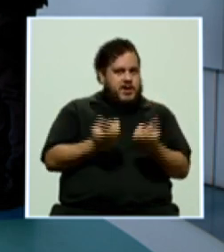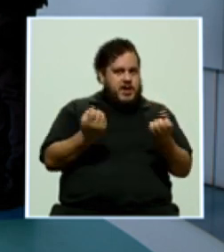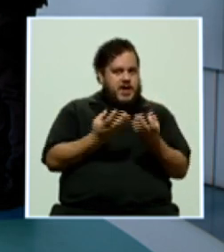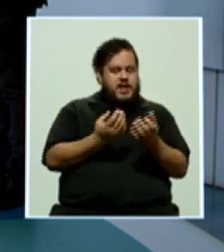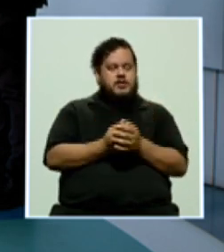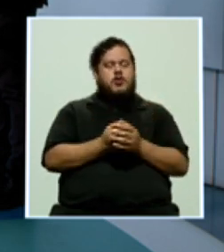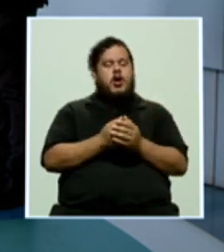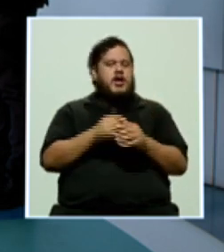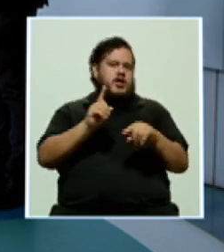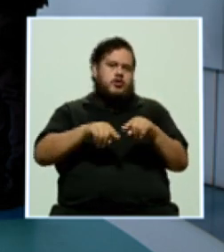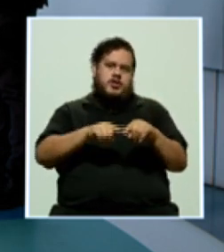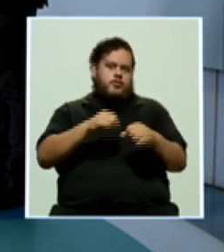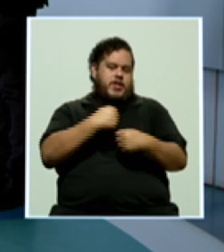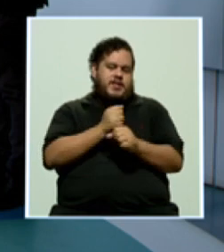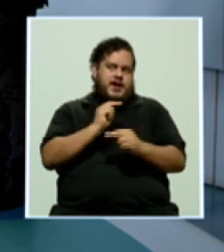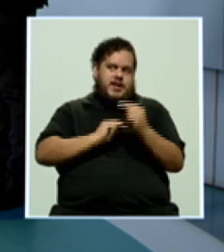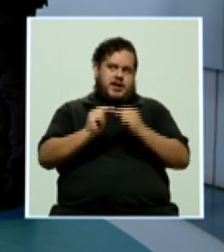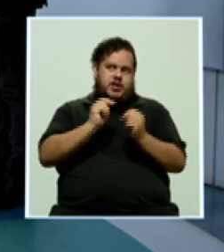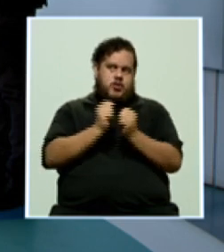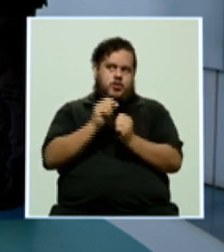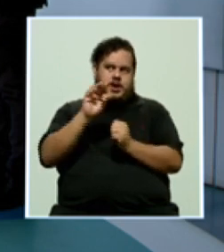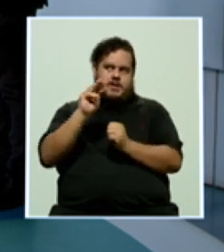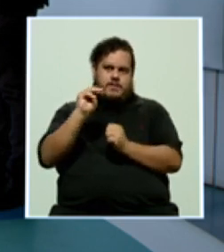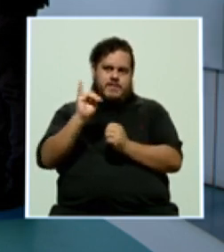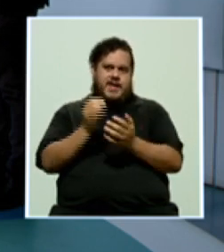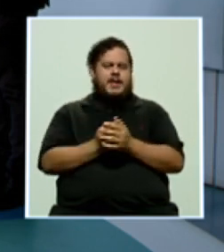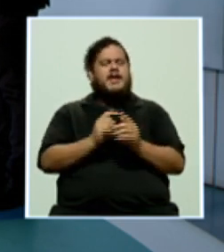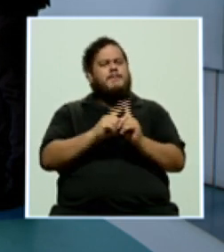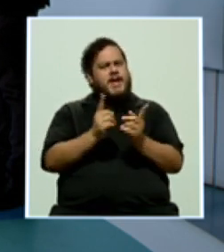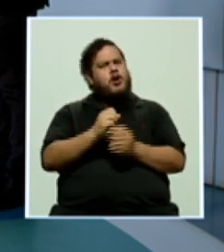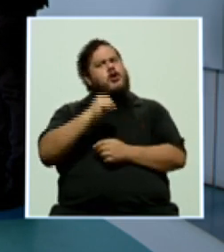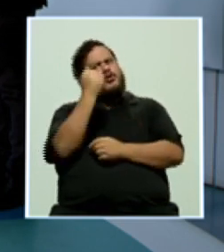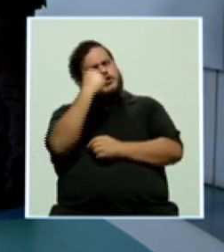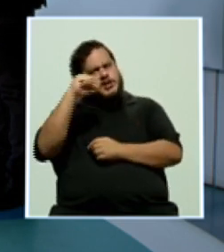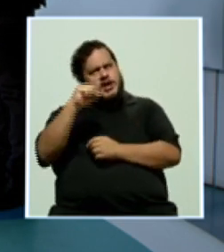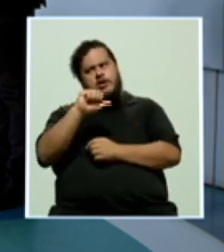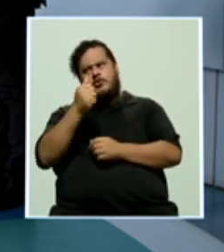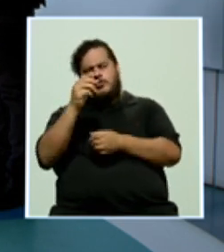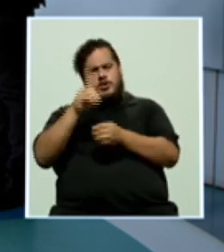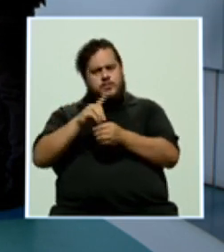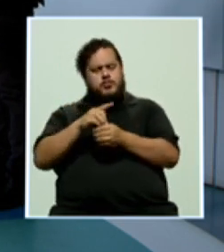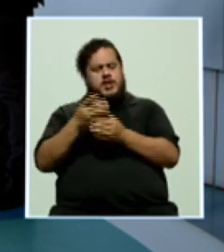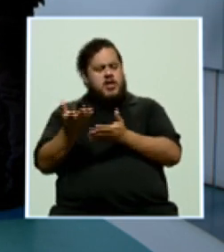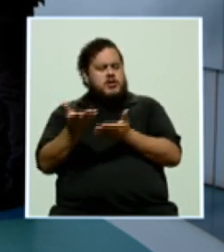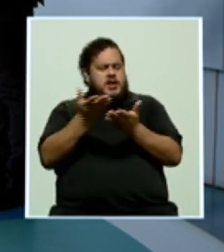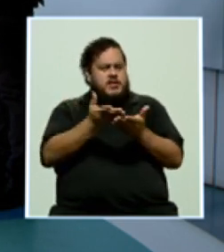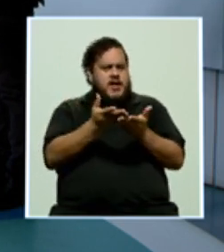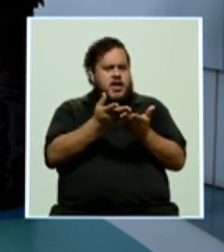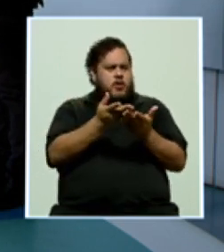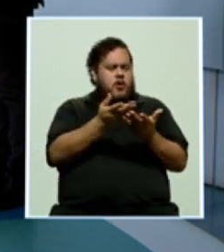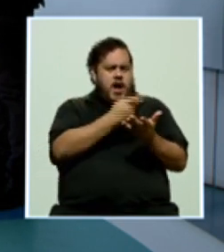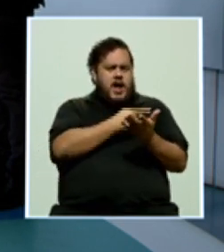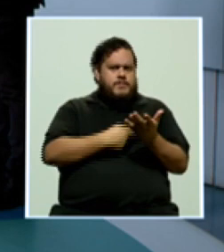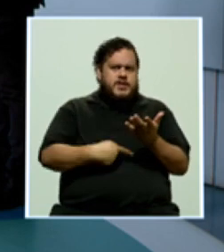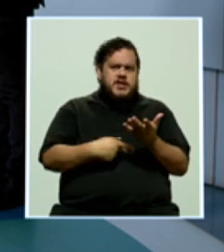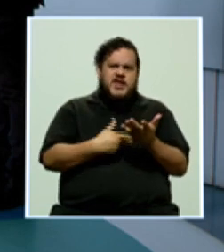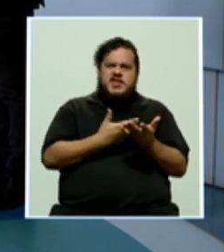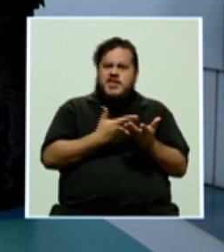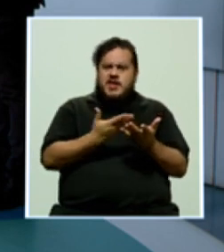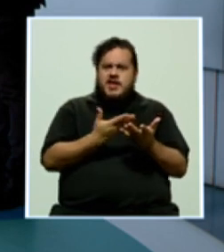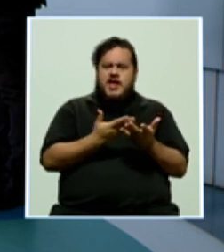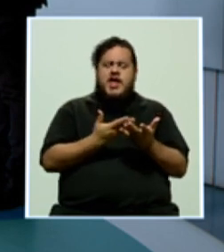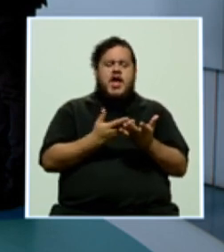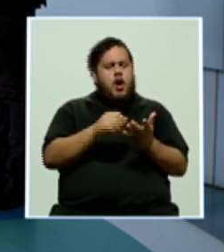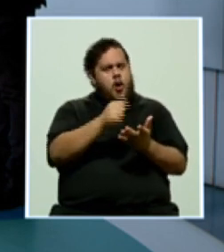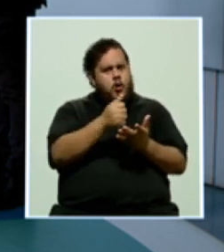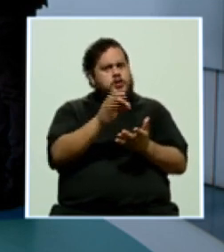Como decimos, han presentado otras alternativas, sindicatos, otros diputados, sin embargo, el norte del gobierno va en este tema. Lo